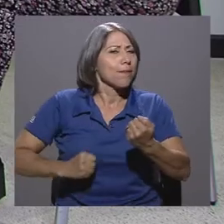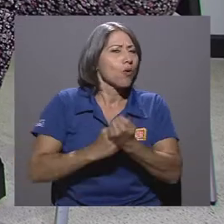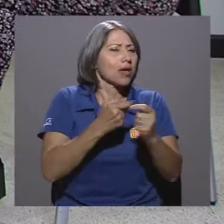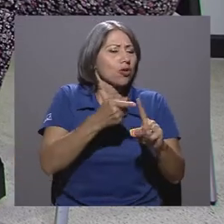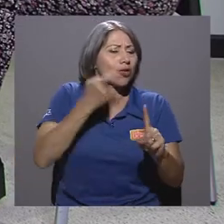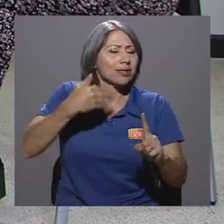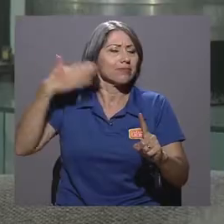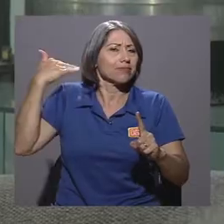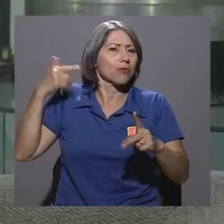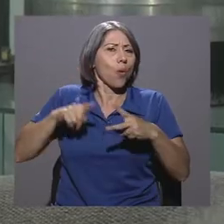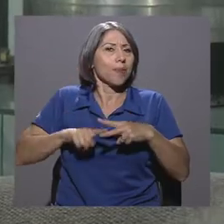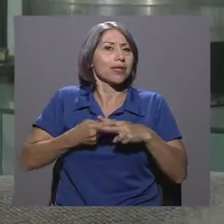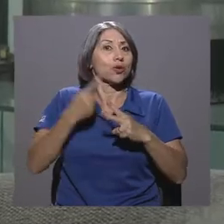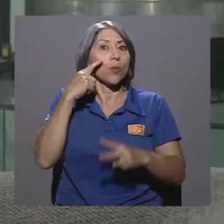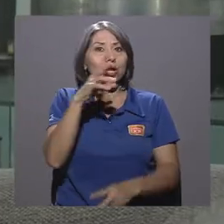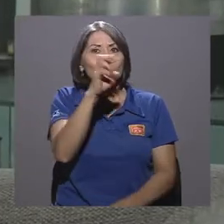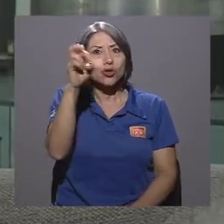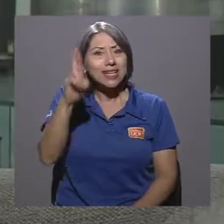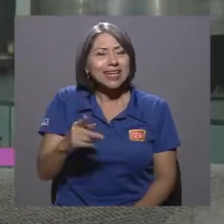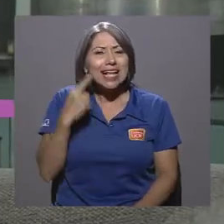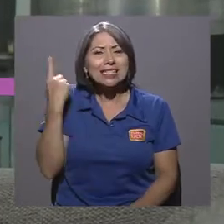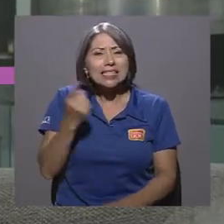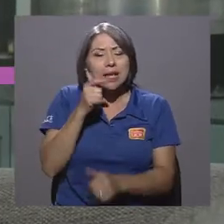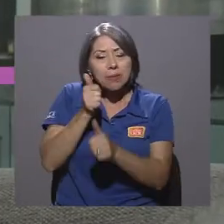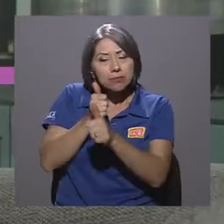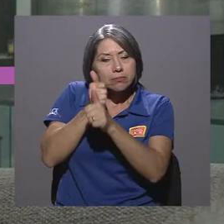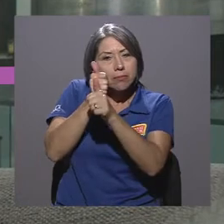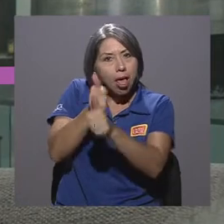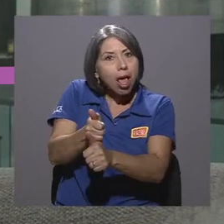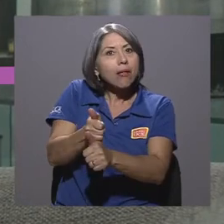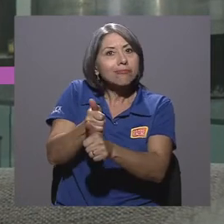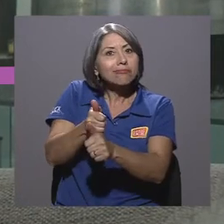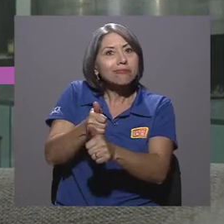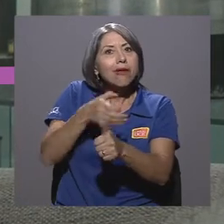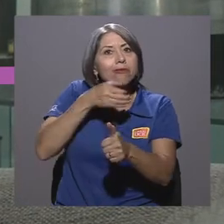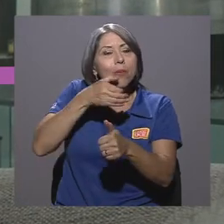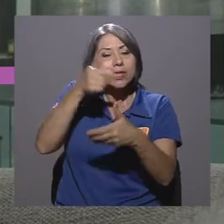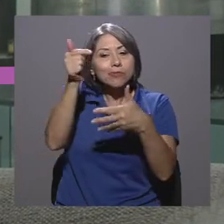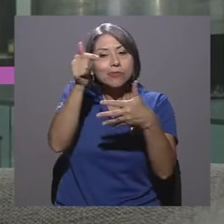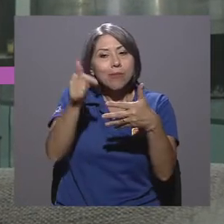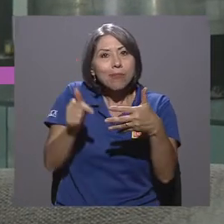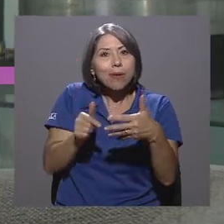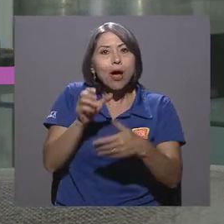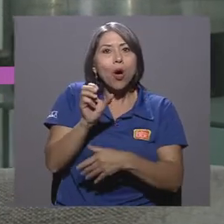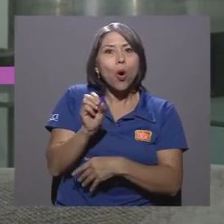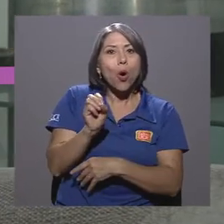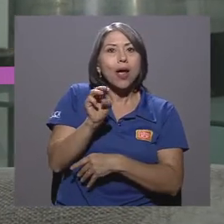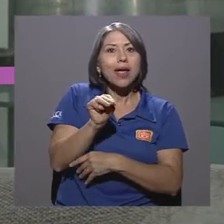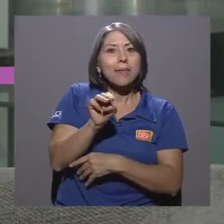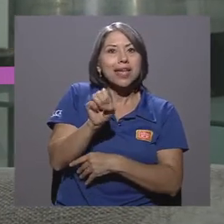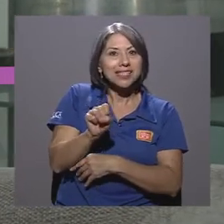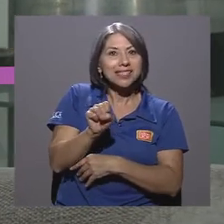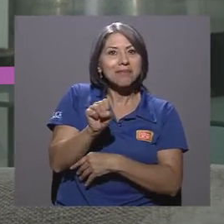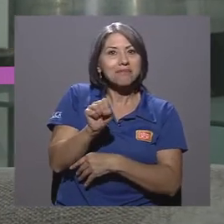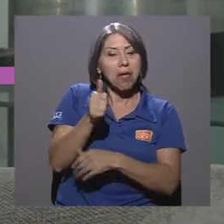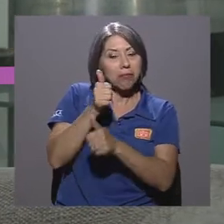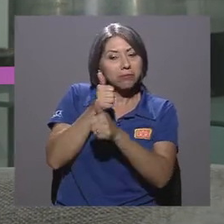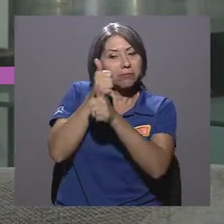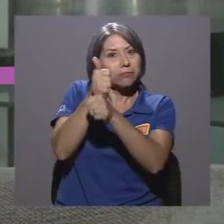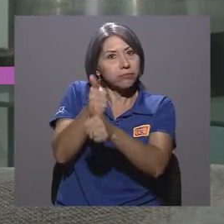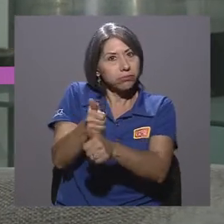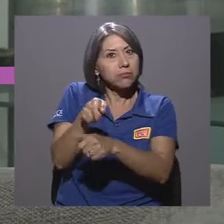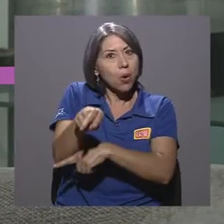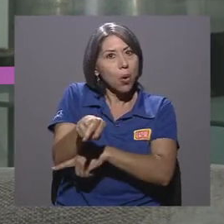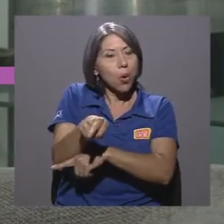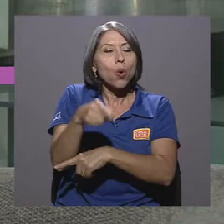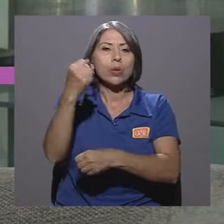porque Costa Rica siempre ha estado siguiendo los lineamientos que se han dado por la OMS y se han atenido a los lineamientos. Han